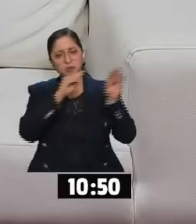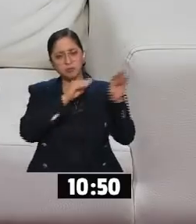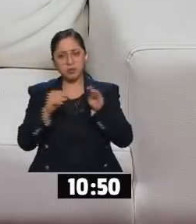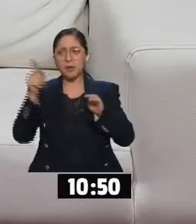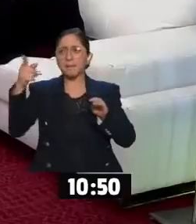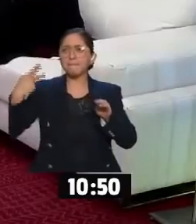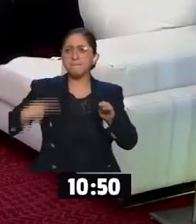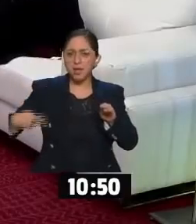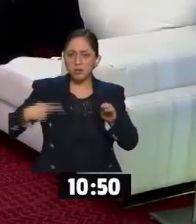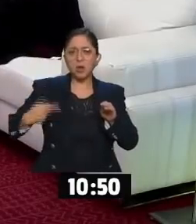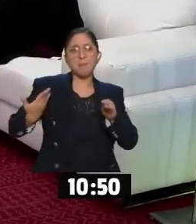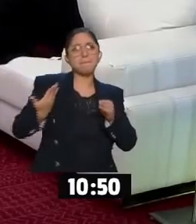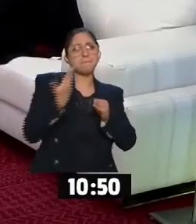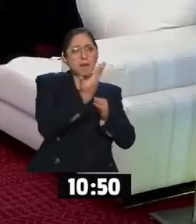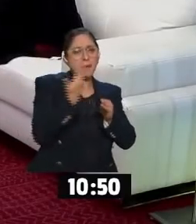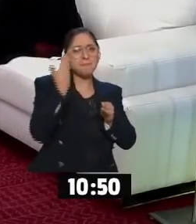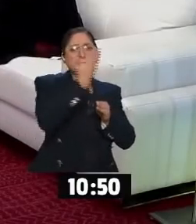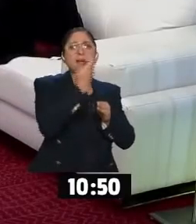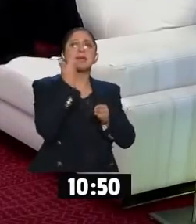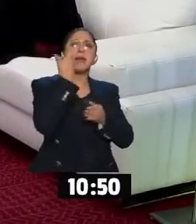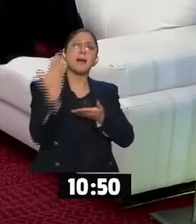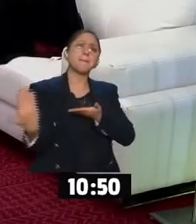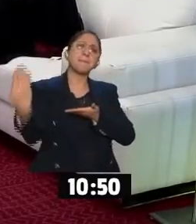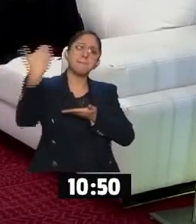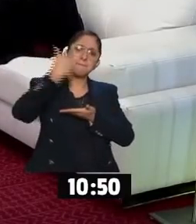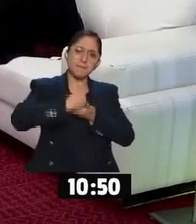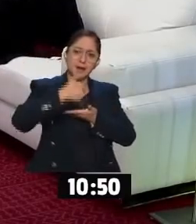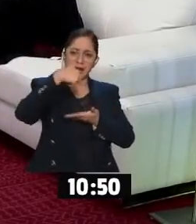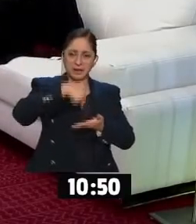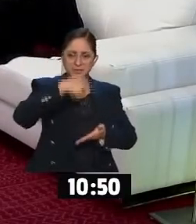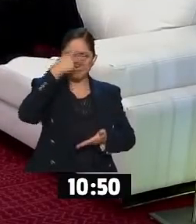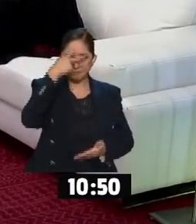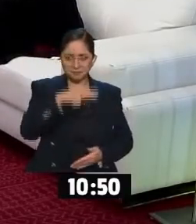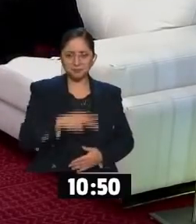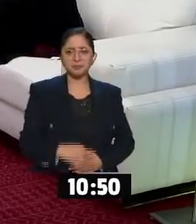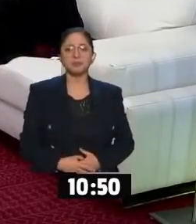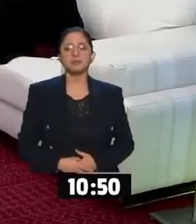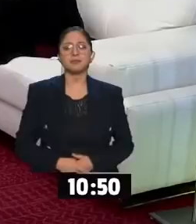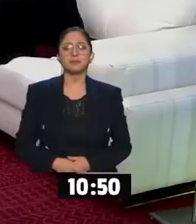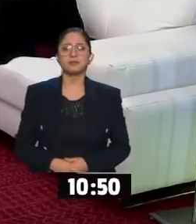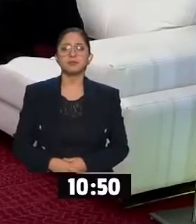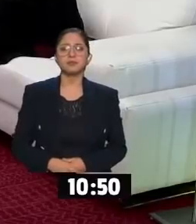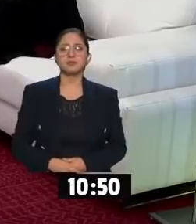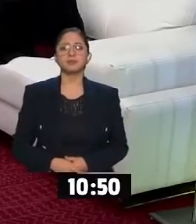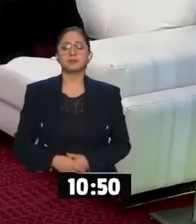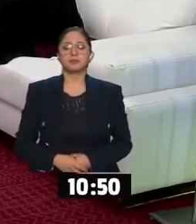afganos que quieren venir para acá. No, obviamente. Comediante que aquí presentamos.